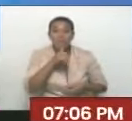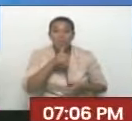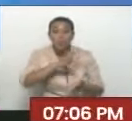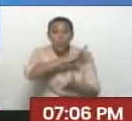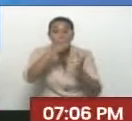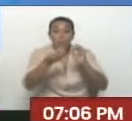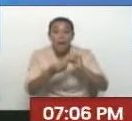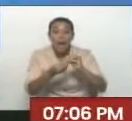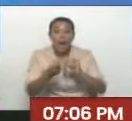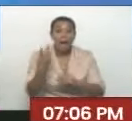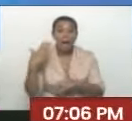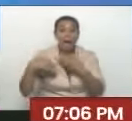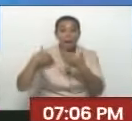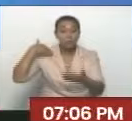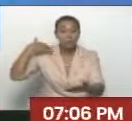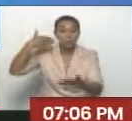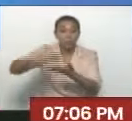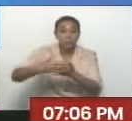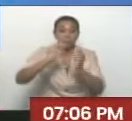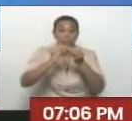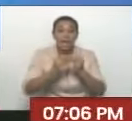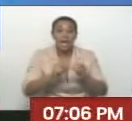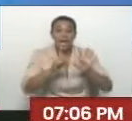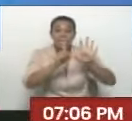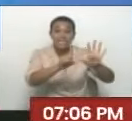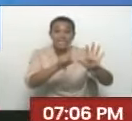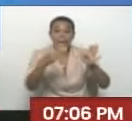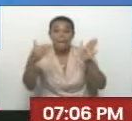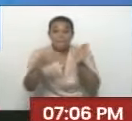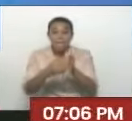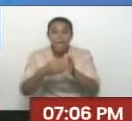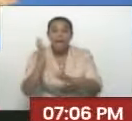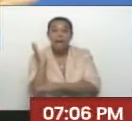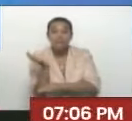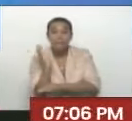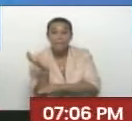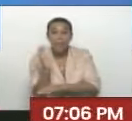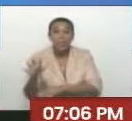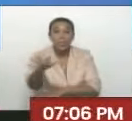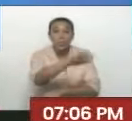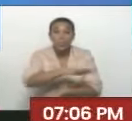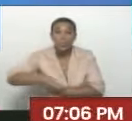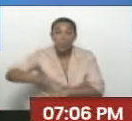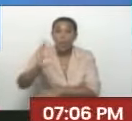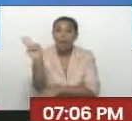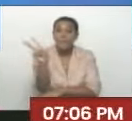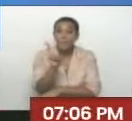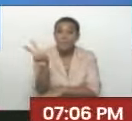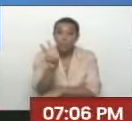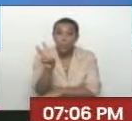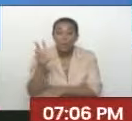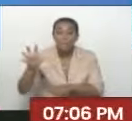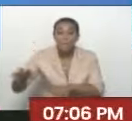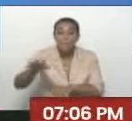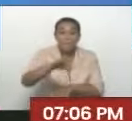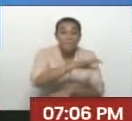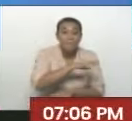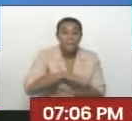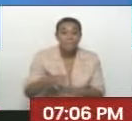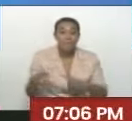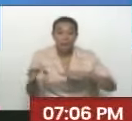global. Se han realizado más de 6.000 asambleas populares, territoriales y sectoriales en el